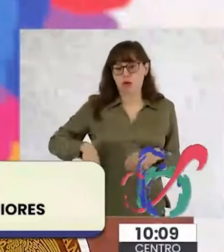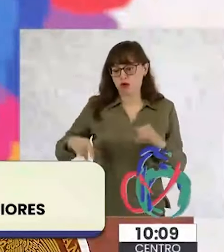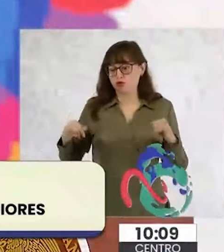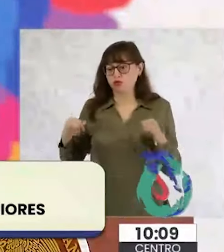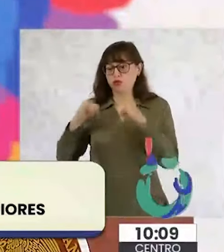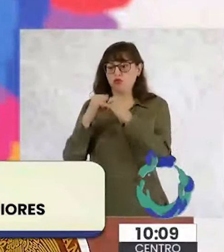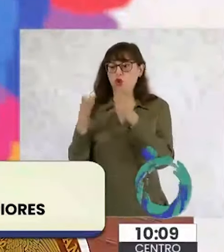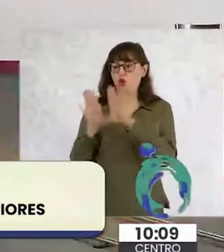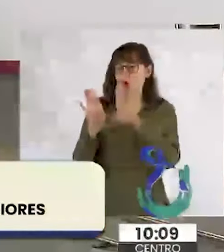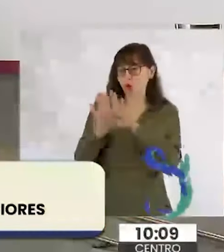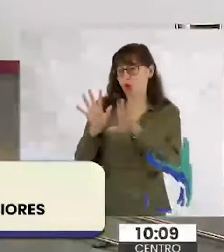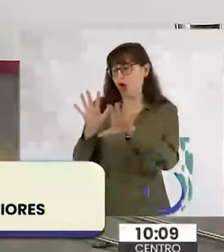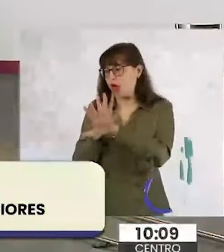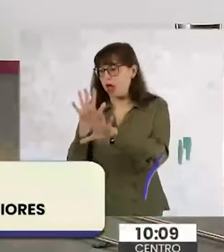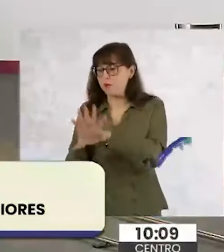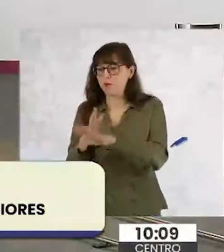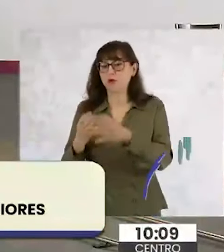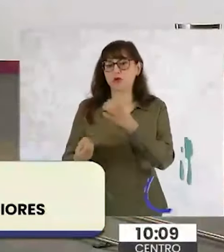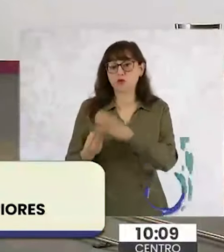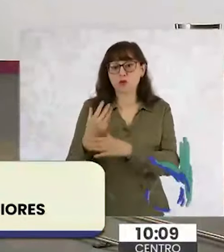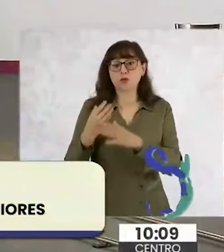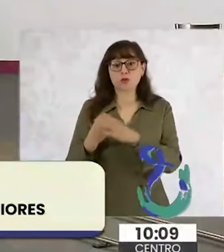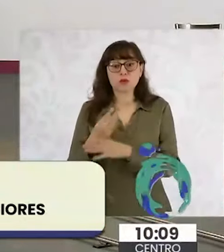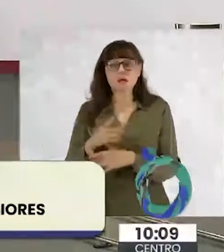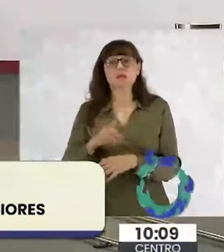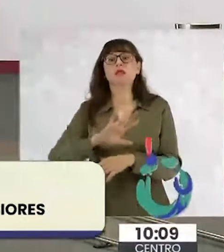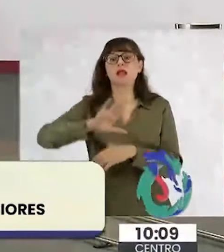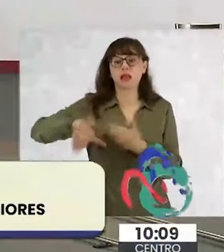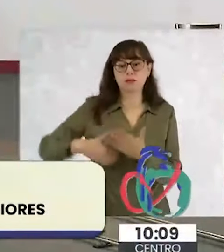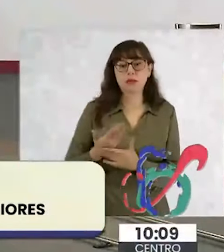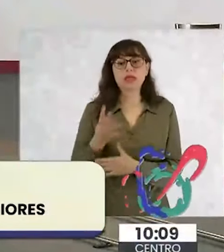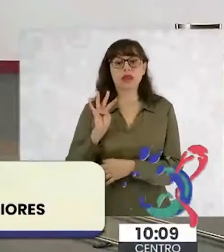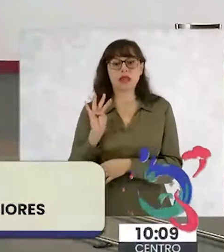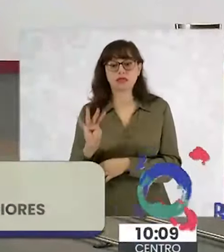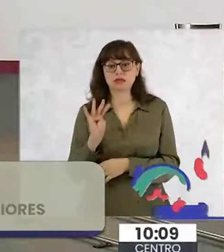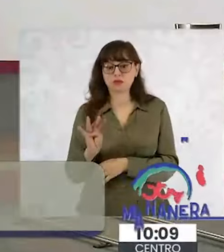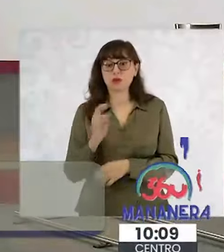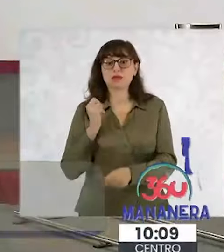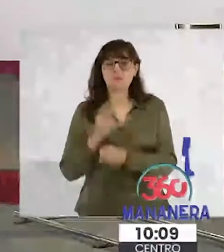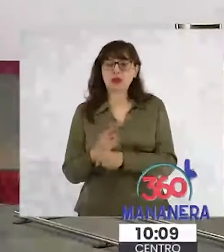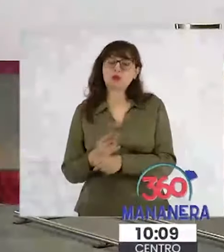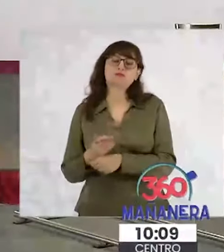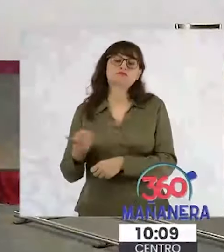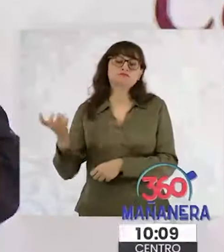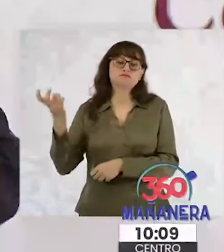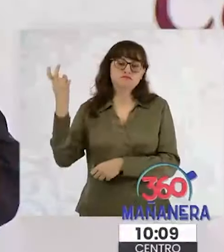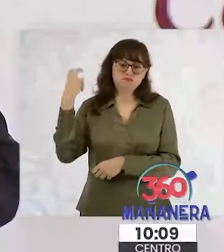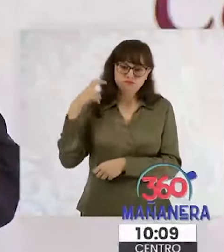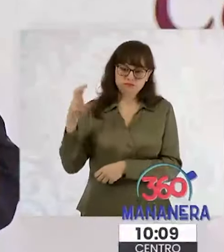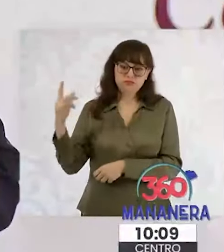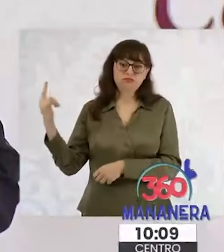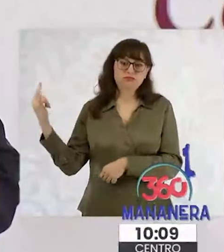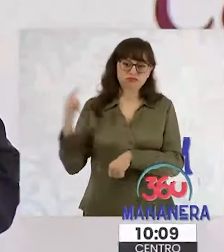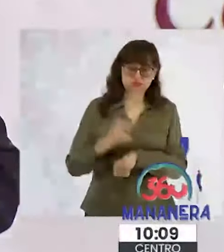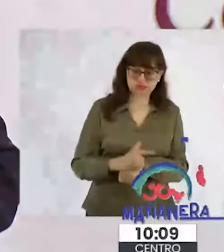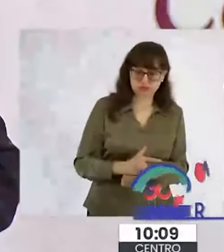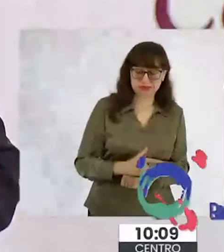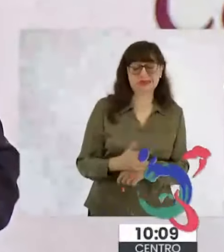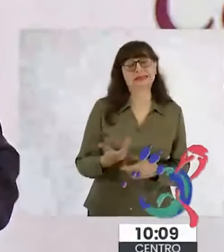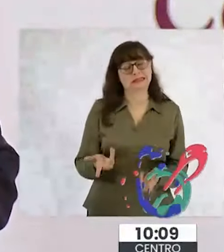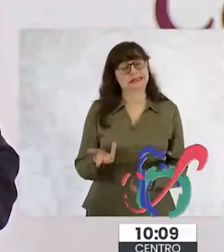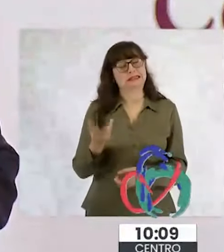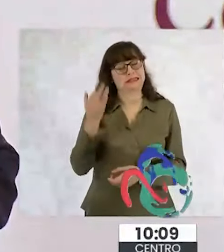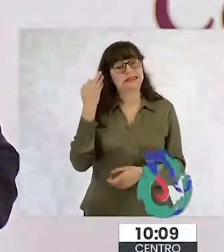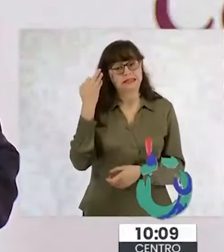global y ella regresará al día siguiente muy temprano es un viaje largo y será un